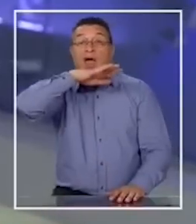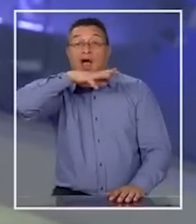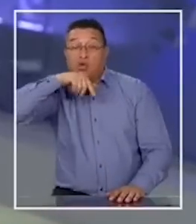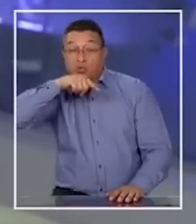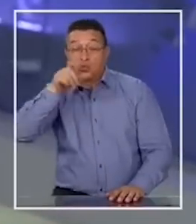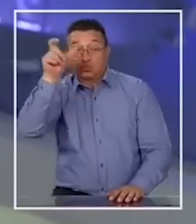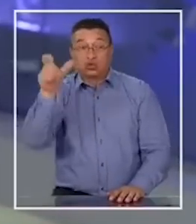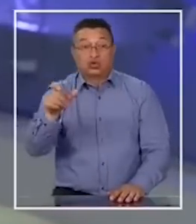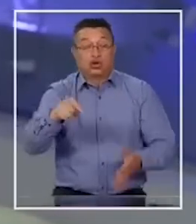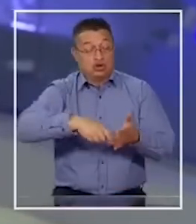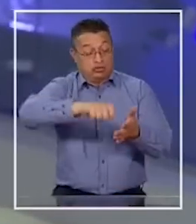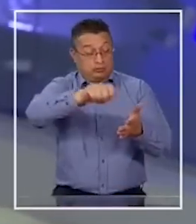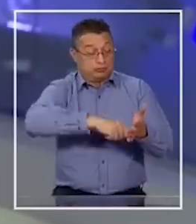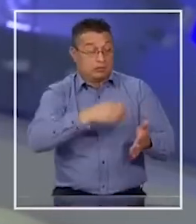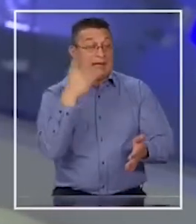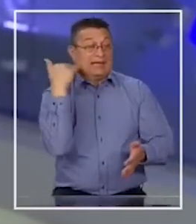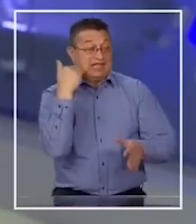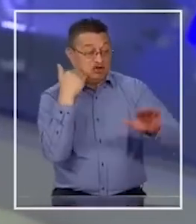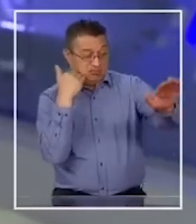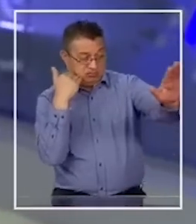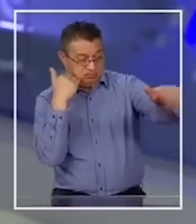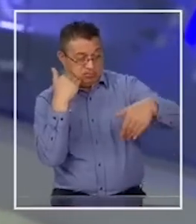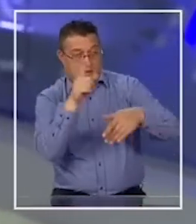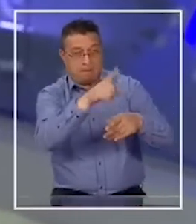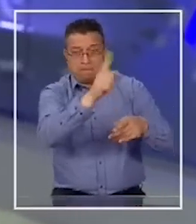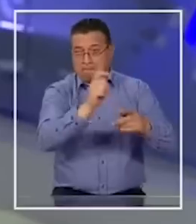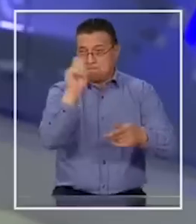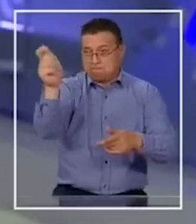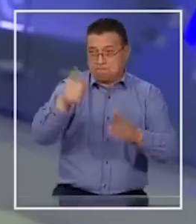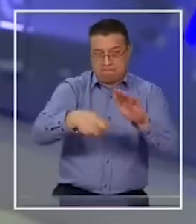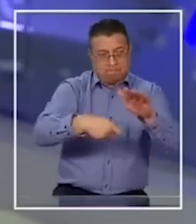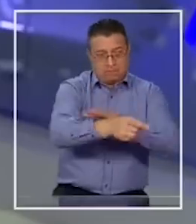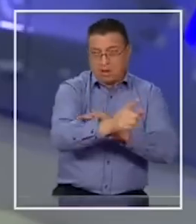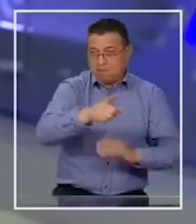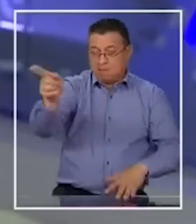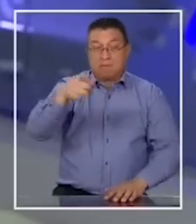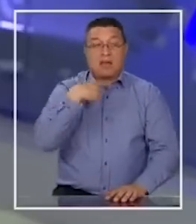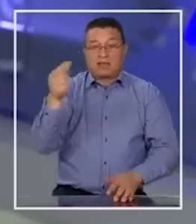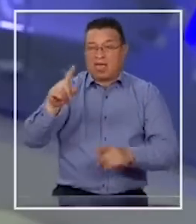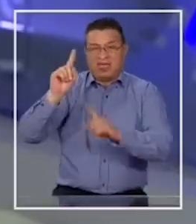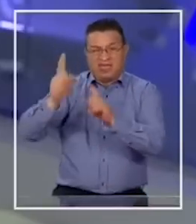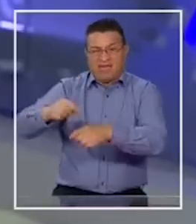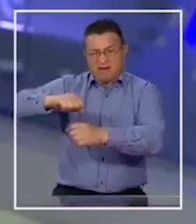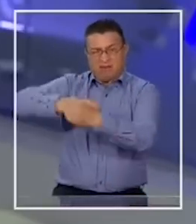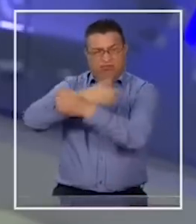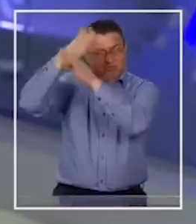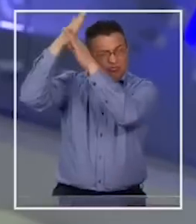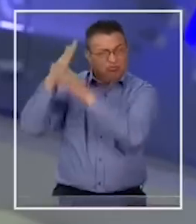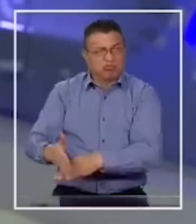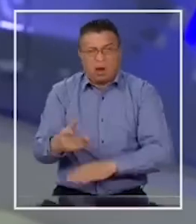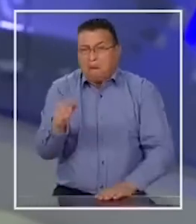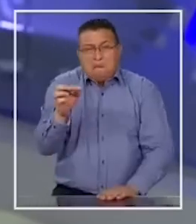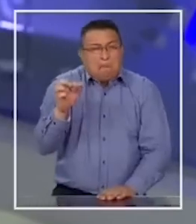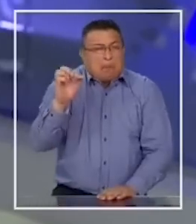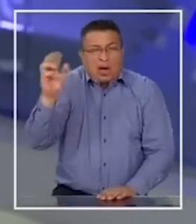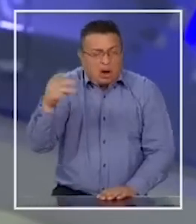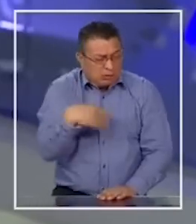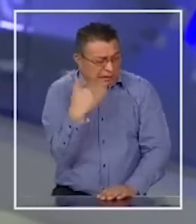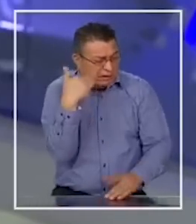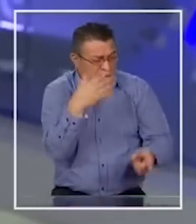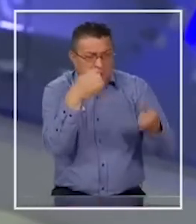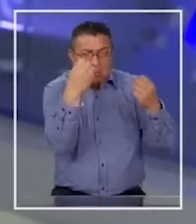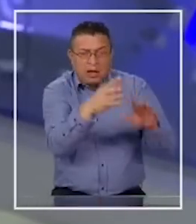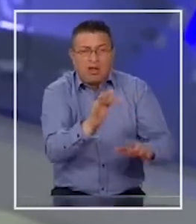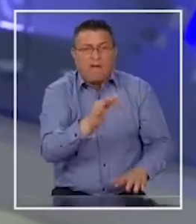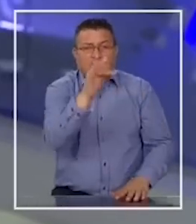que contrata a un niño menor de edad para matar a otro debería estar castigado comprensivo Perpetuo efectivo yo creo que no hay delito peor que destrozar la